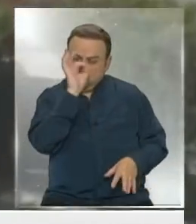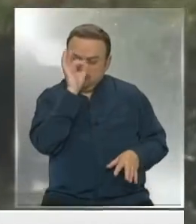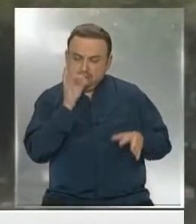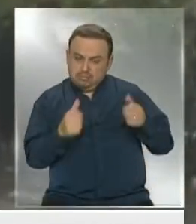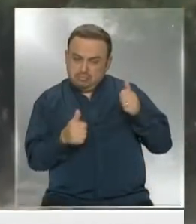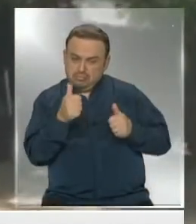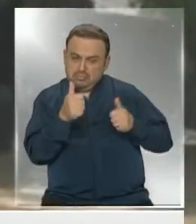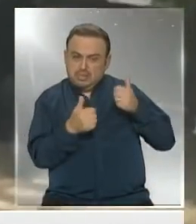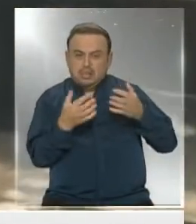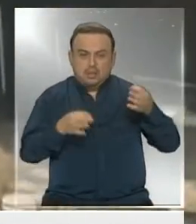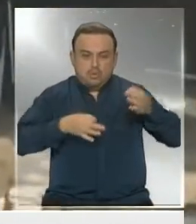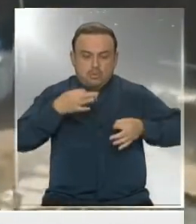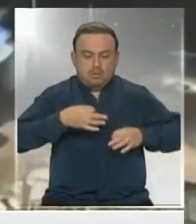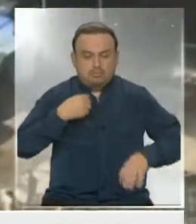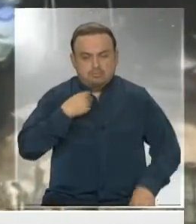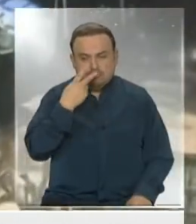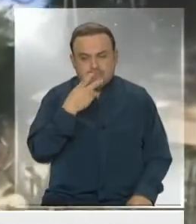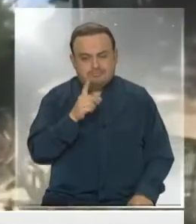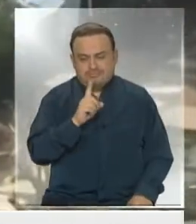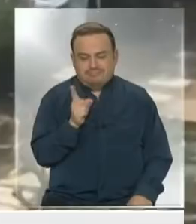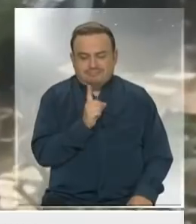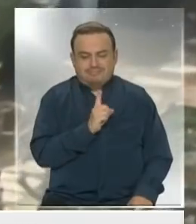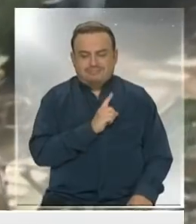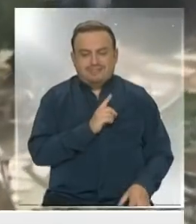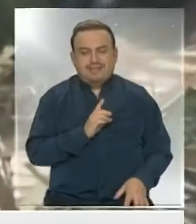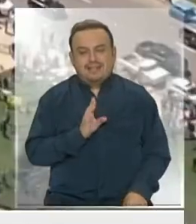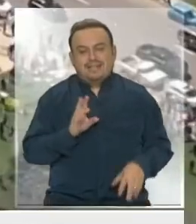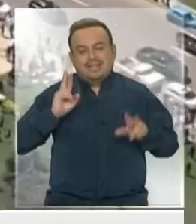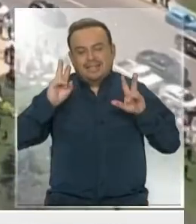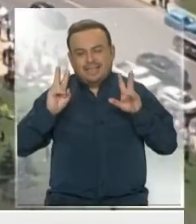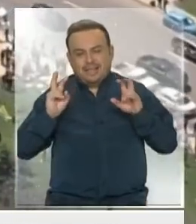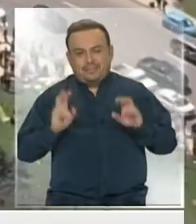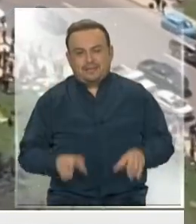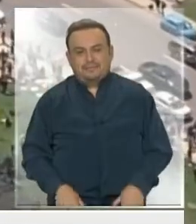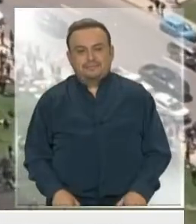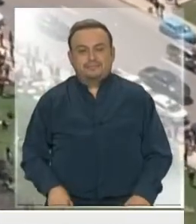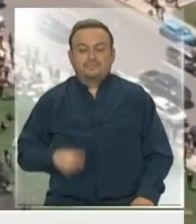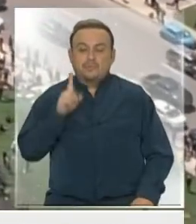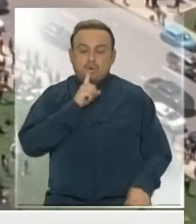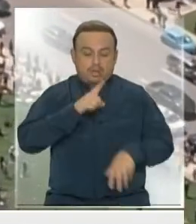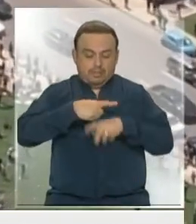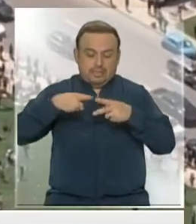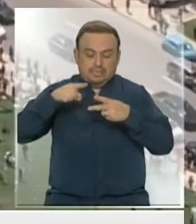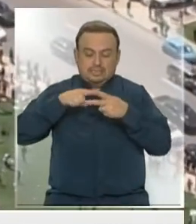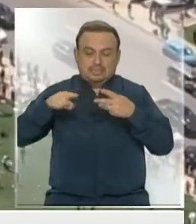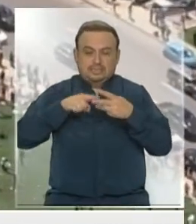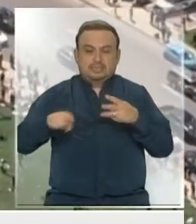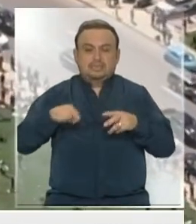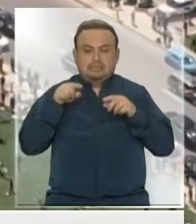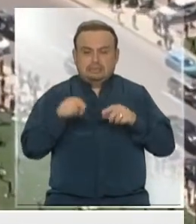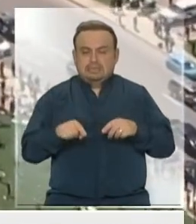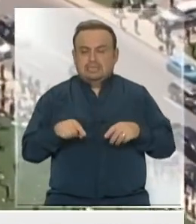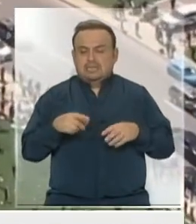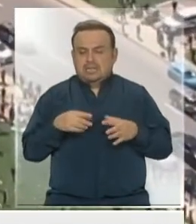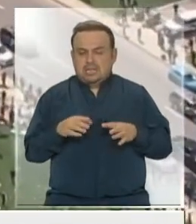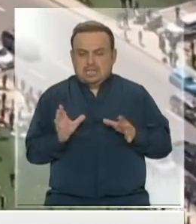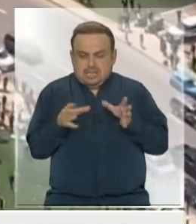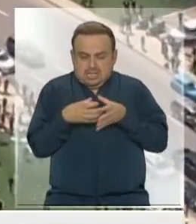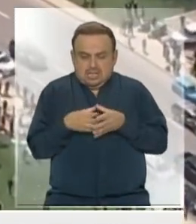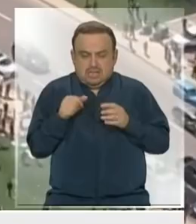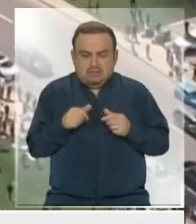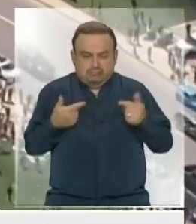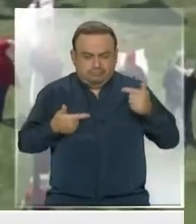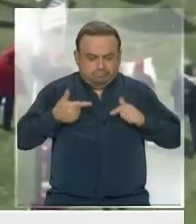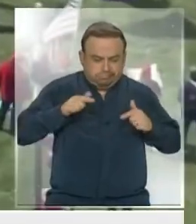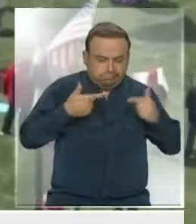imágenes vemos que no necesariamente ha sido así, y que es un tema que en las últimas semanas ha sido motivo de disputa entre Donald Trump y